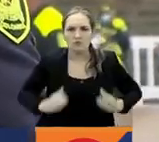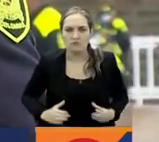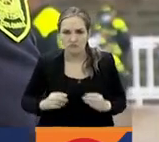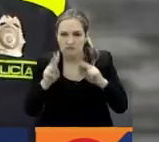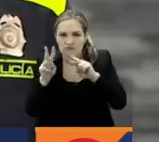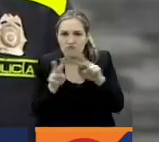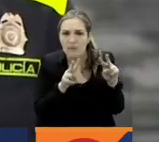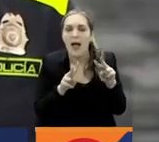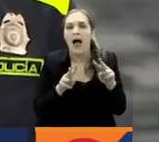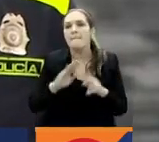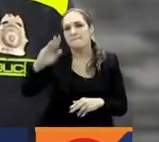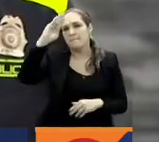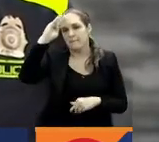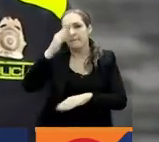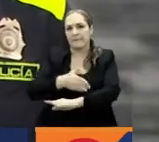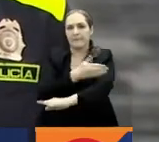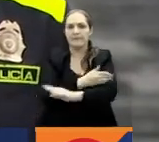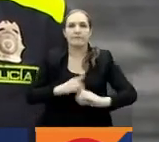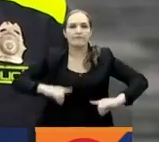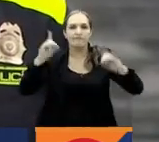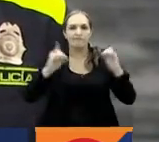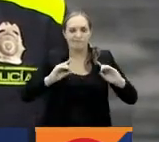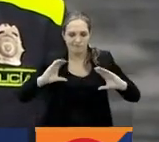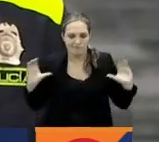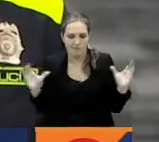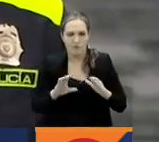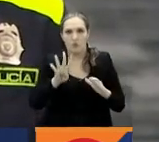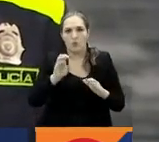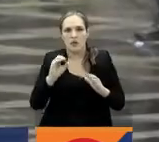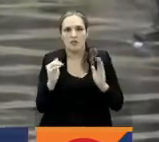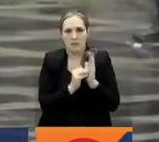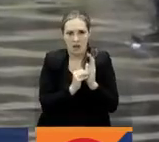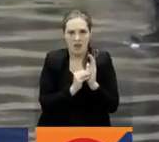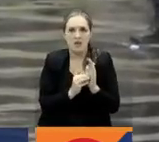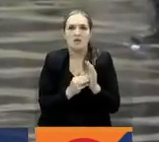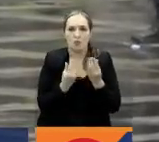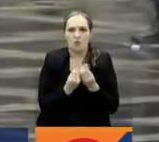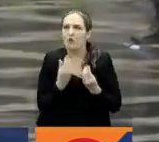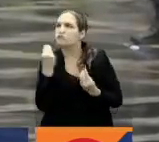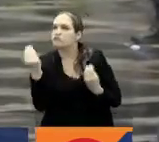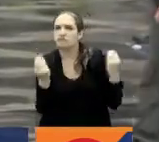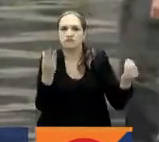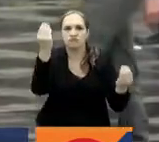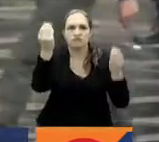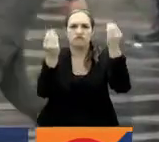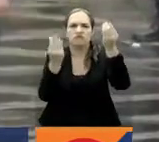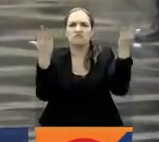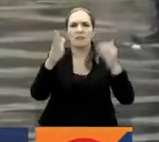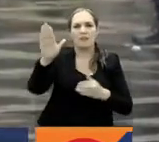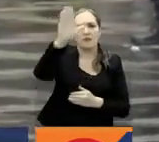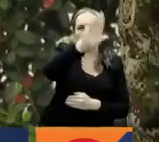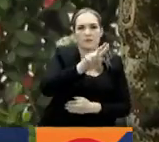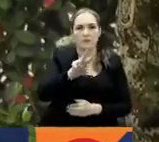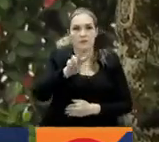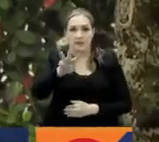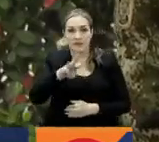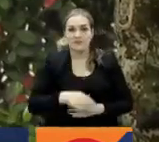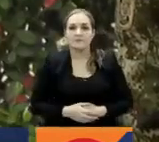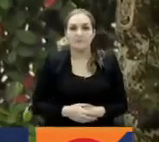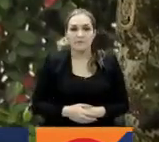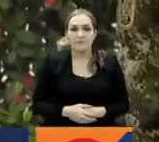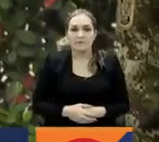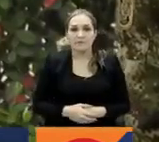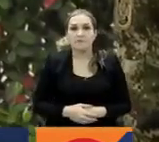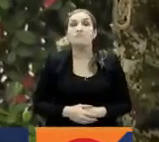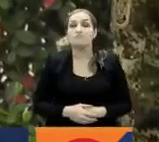policía organizó un dispositivo de seguridad y revisión permanente a la jornada de marchas y movilizaciones en 23 departamentos del país. Son